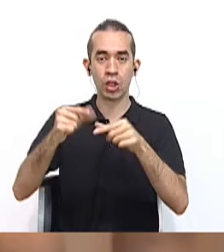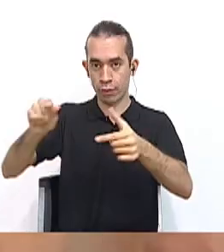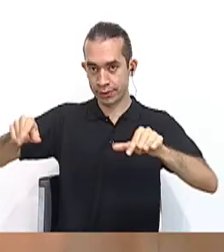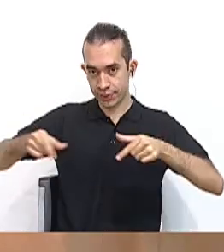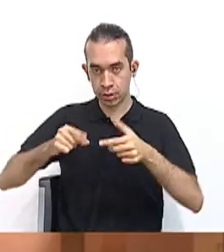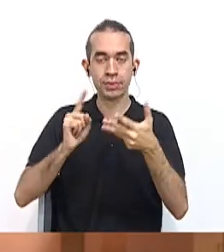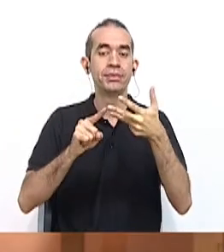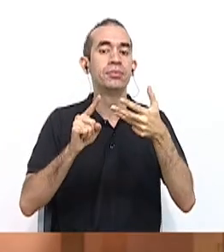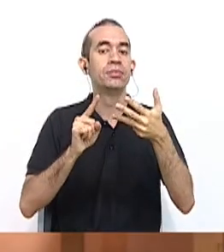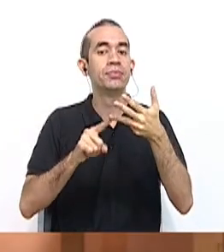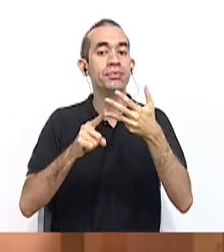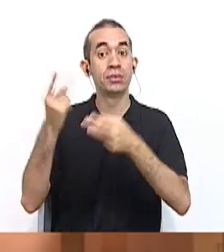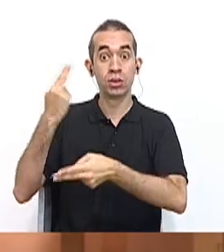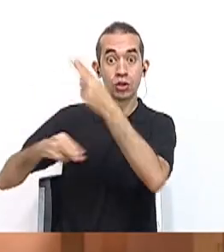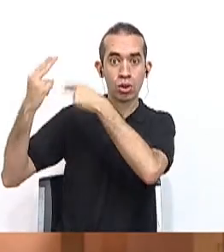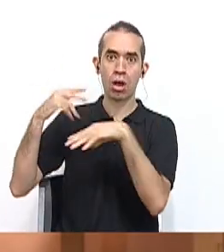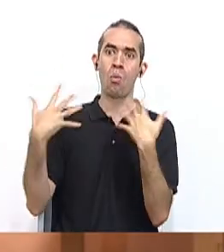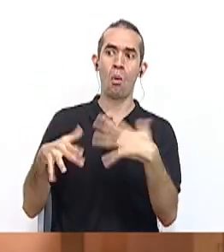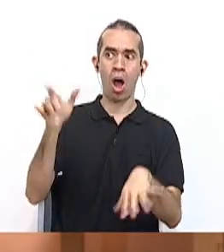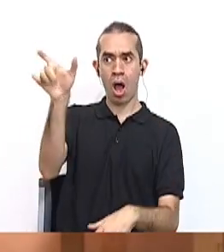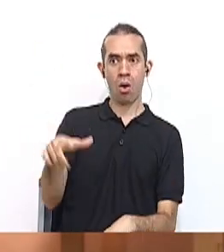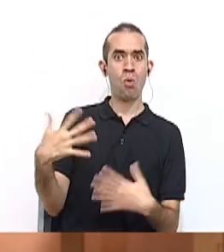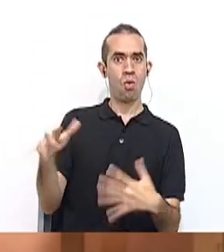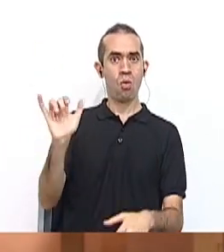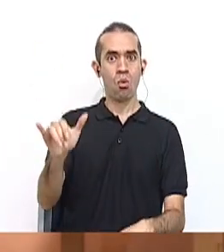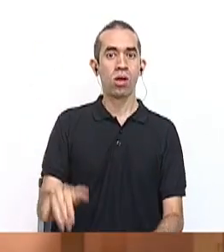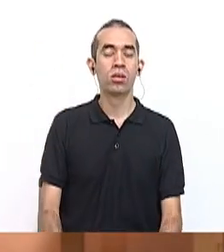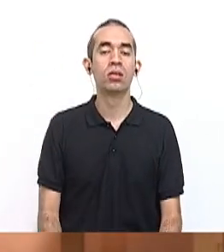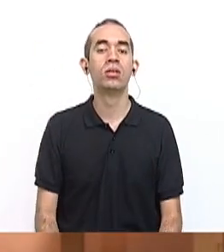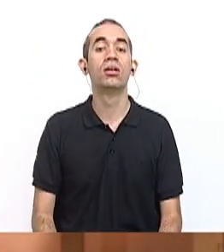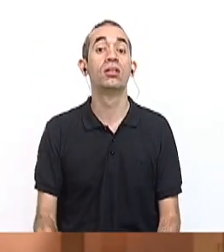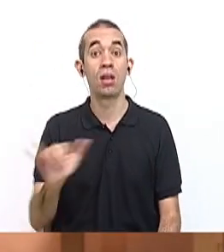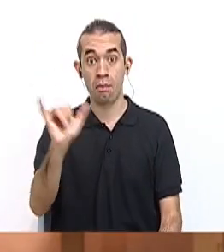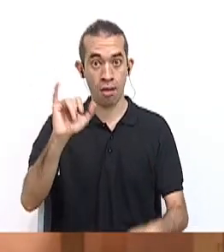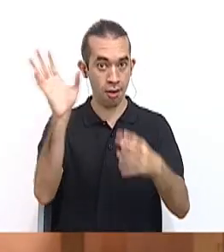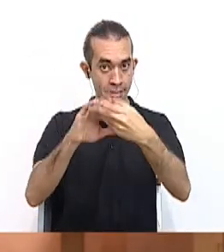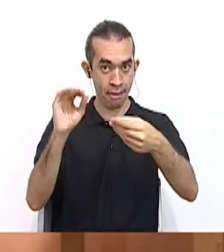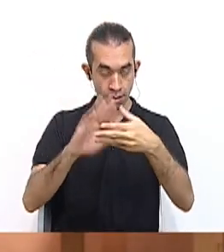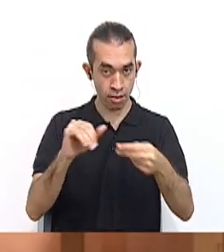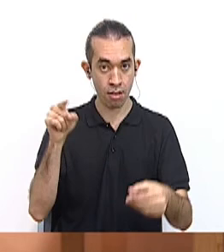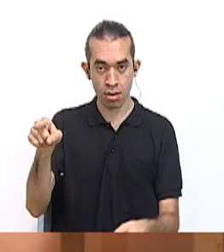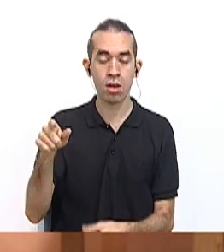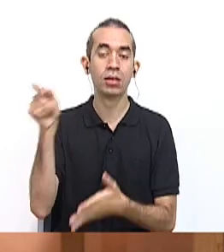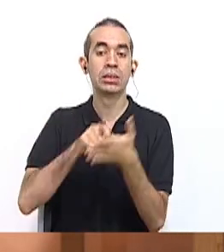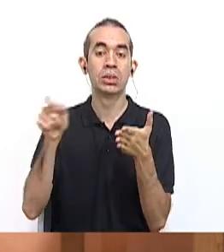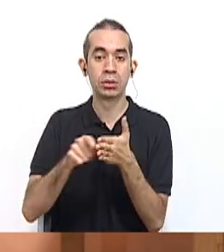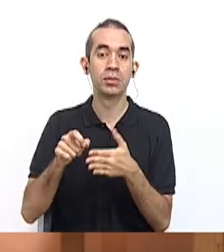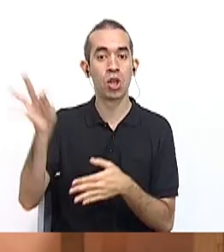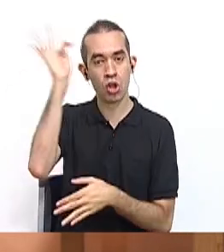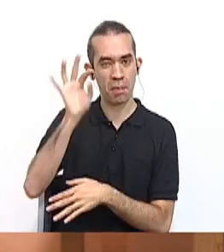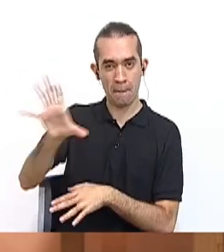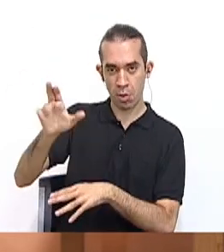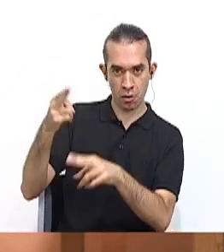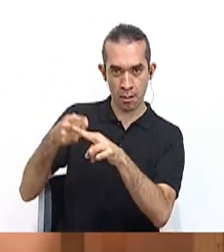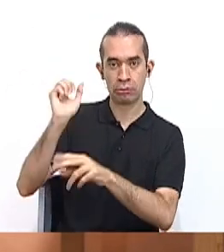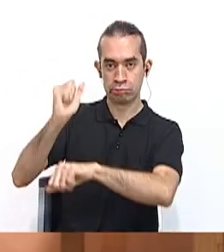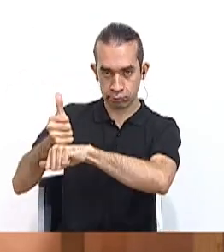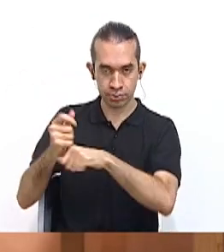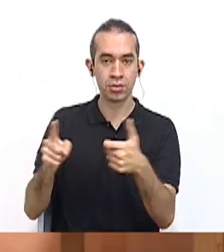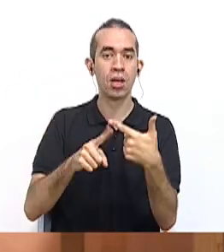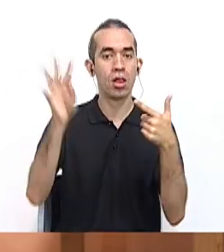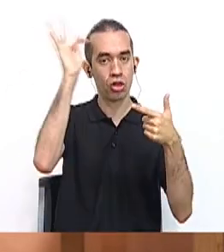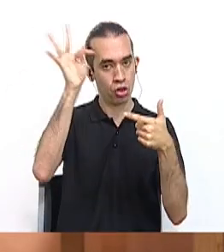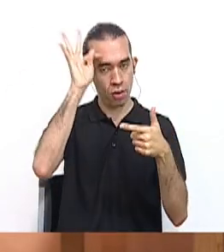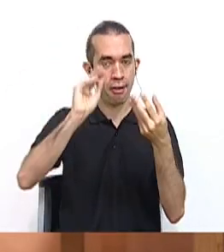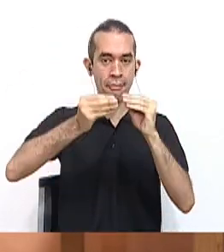geografía, historia. ¡Chiva! Bueno, además les cuento que ella escribió sobre el teorema de Germain, teoría de los